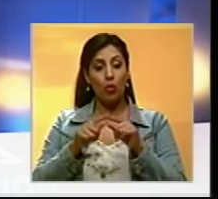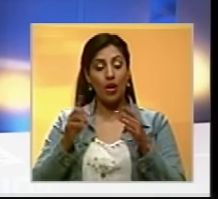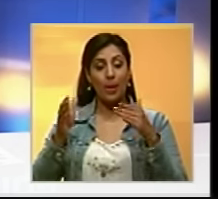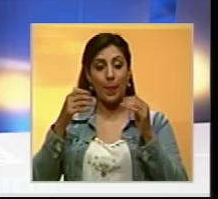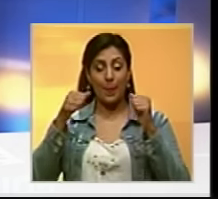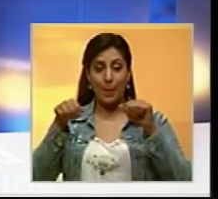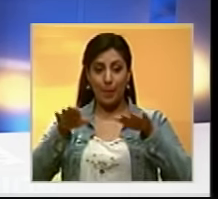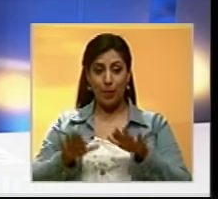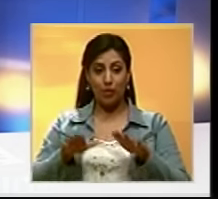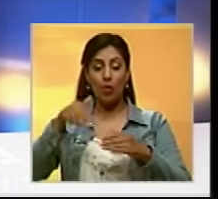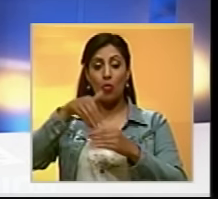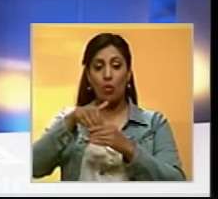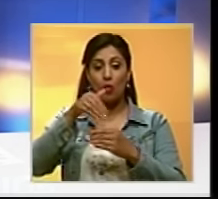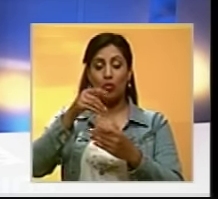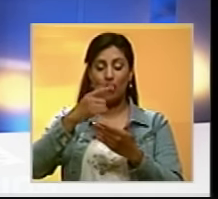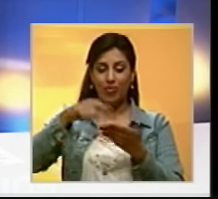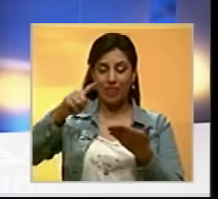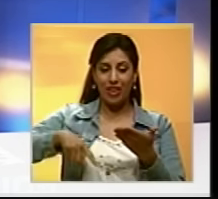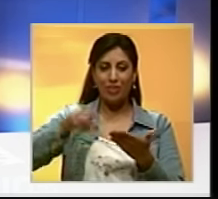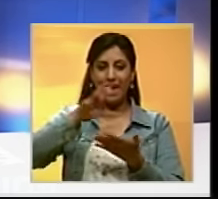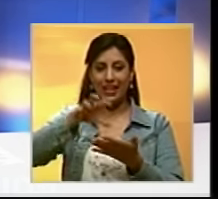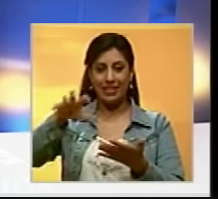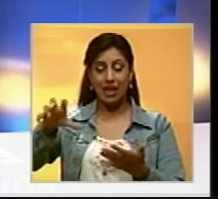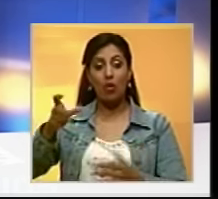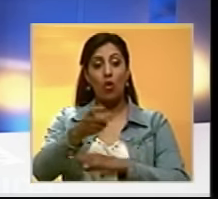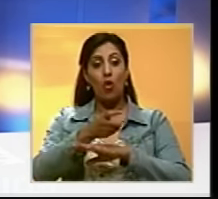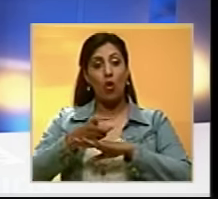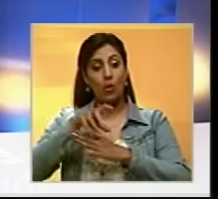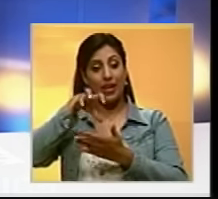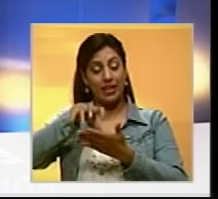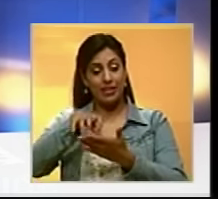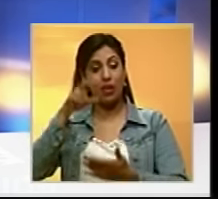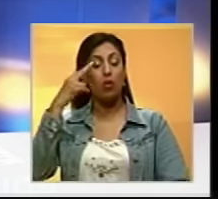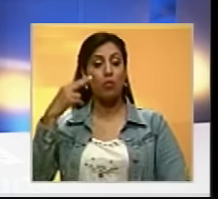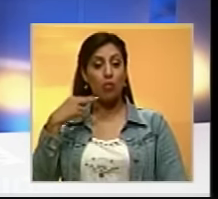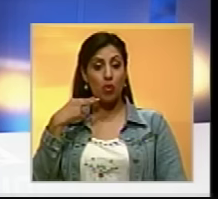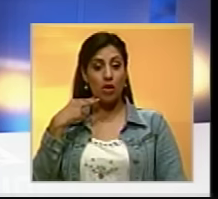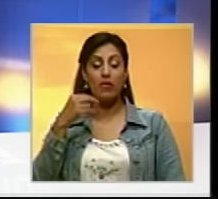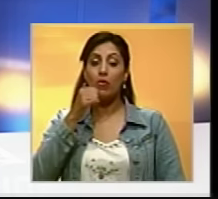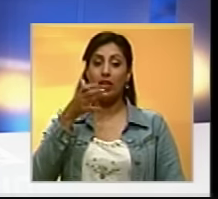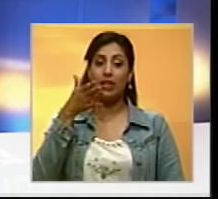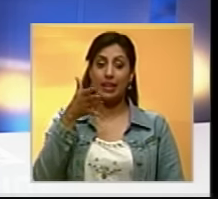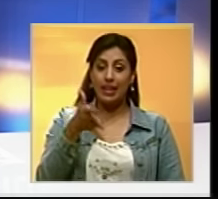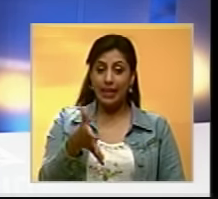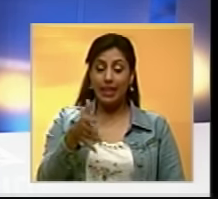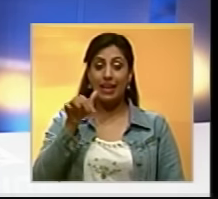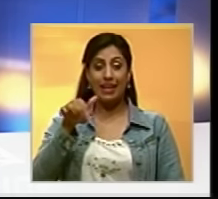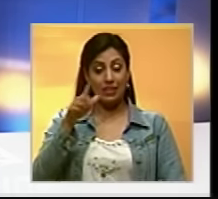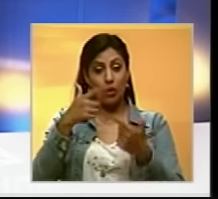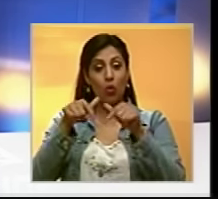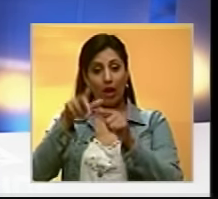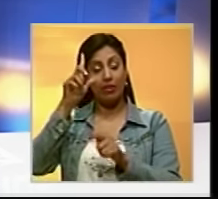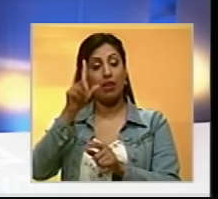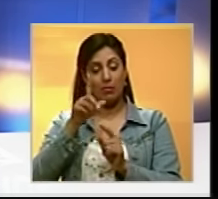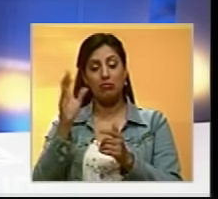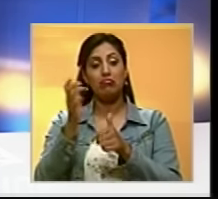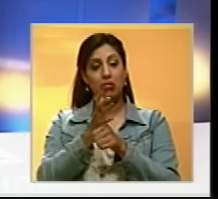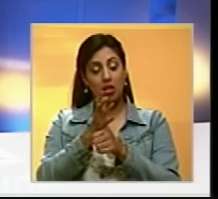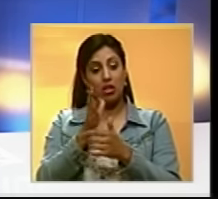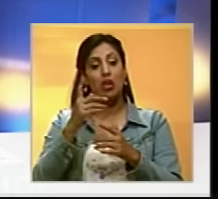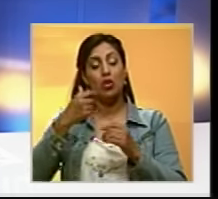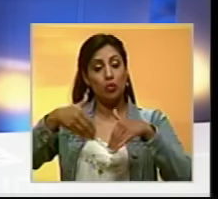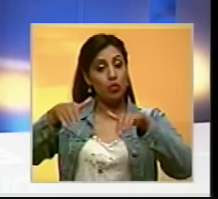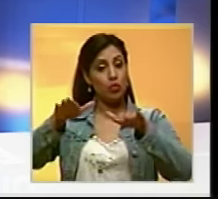paralización del proceso referendario en varios estados del país el gobernador del estado Bolívar Francisco Rangel Gómez afirmó que en esa entidad también se logró la